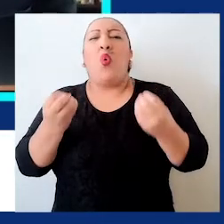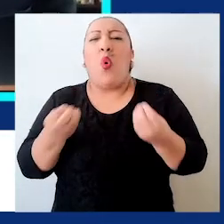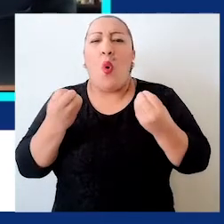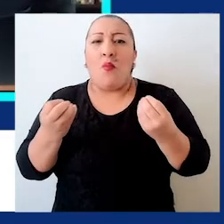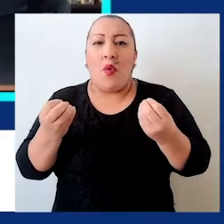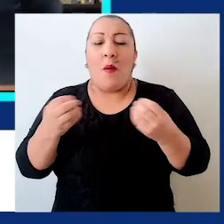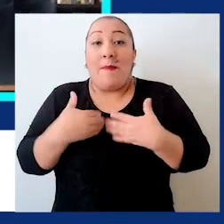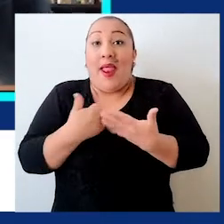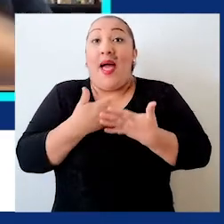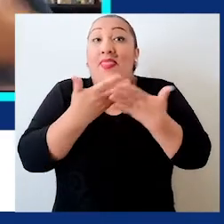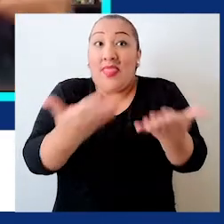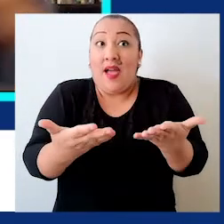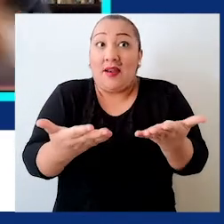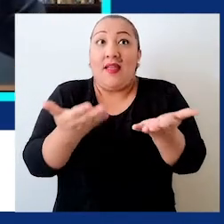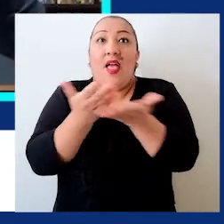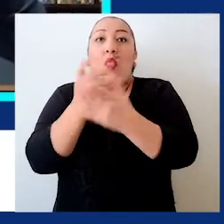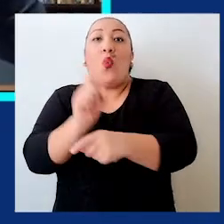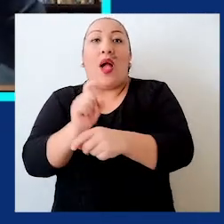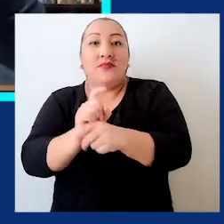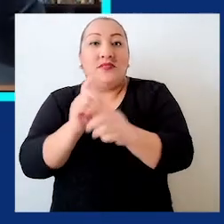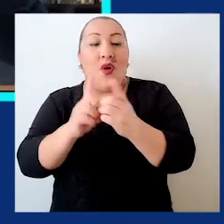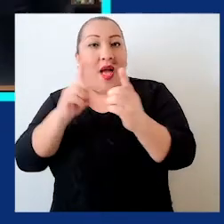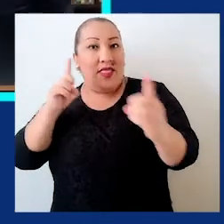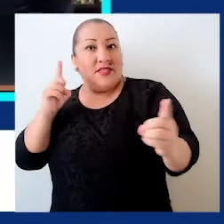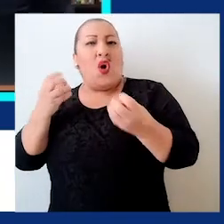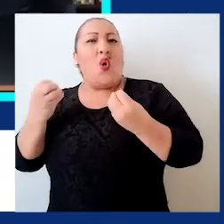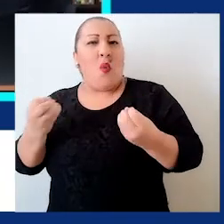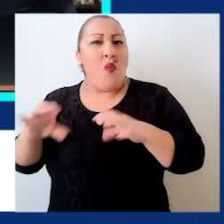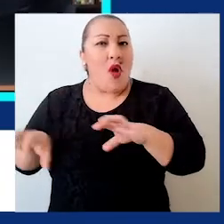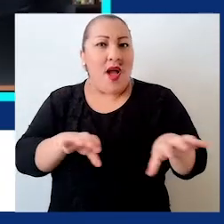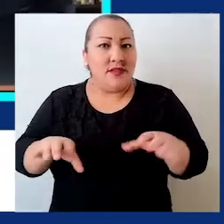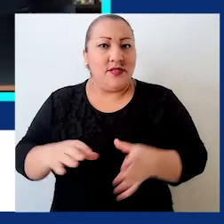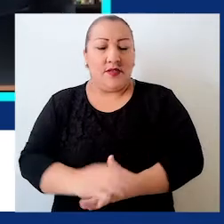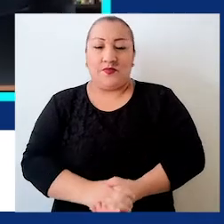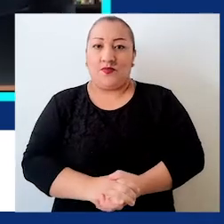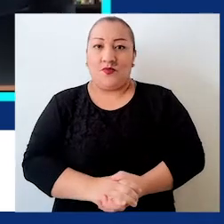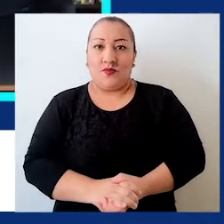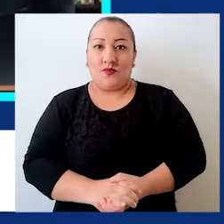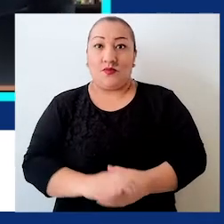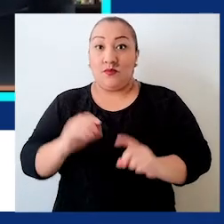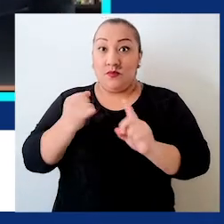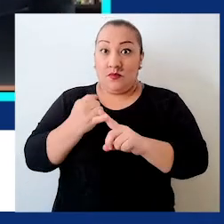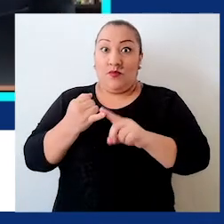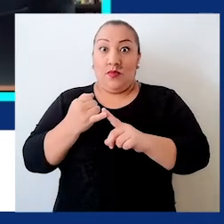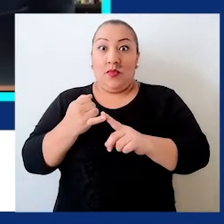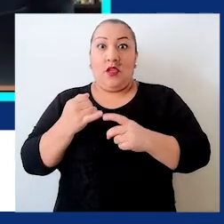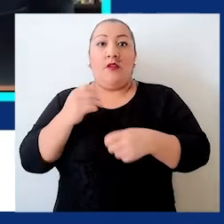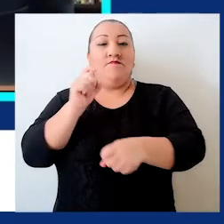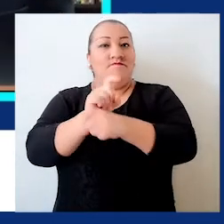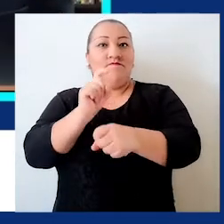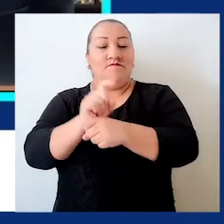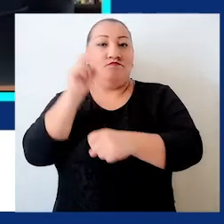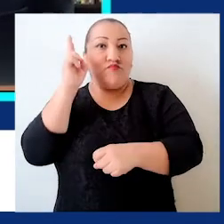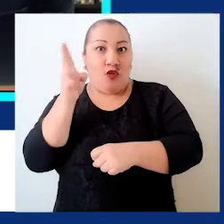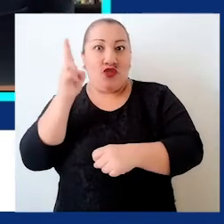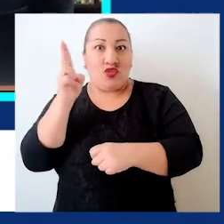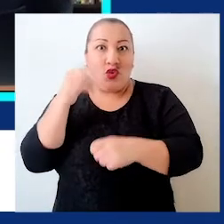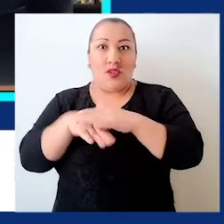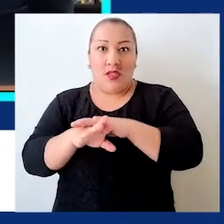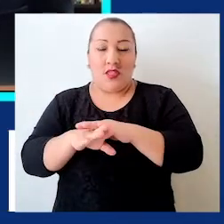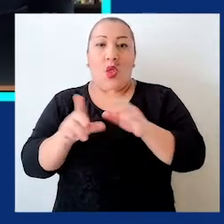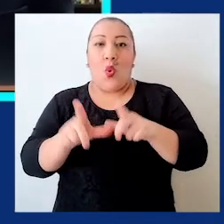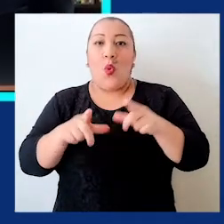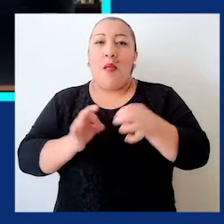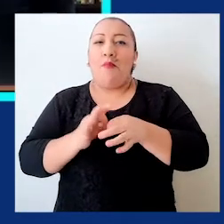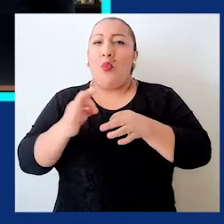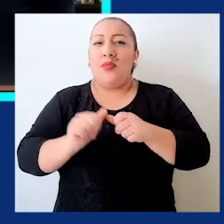la prestación de la educación a distancia? Primero, la formación docente de los profesores, sobre todo de zonas